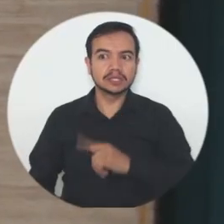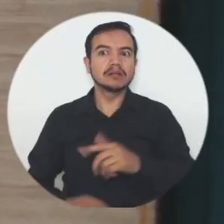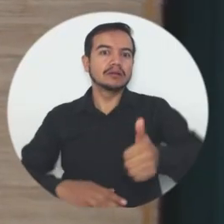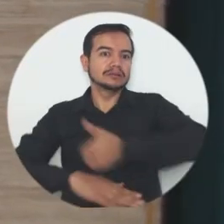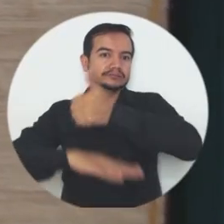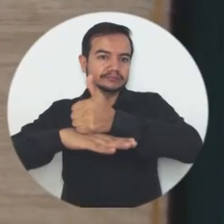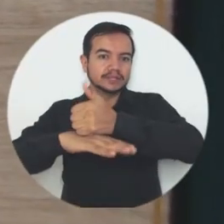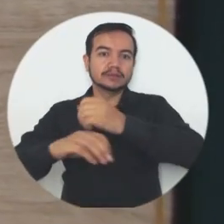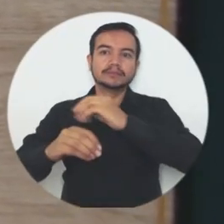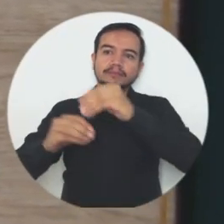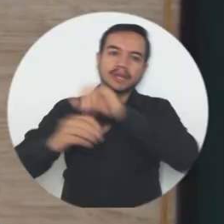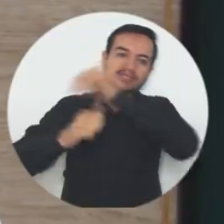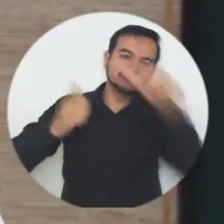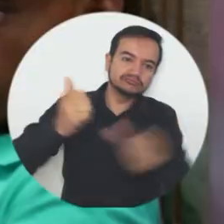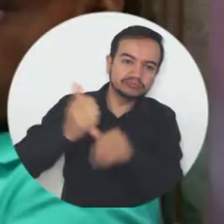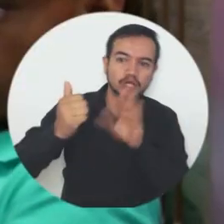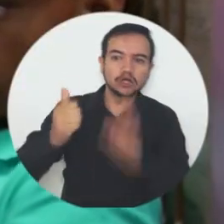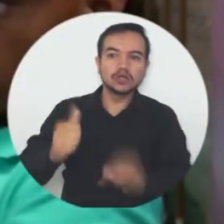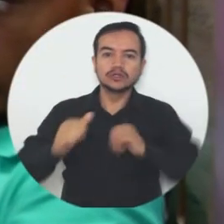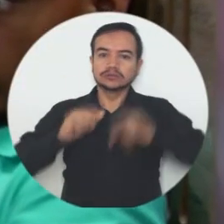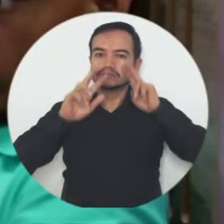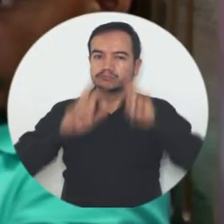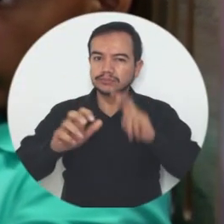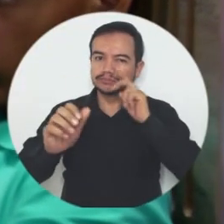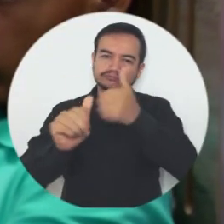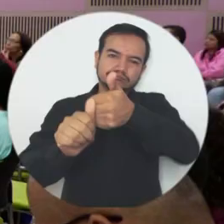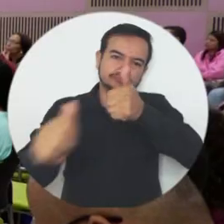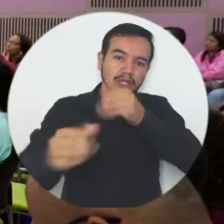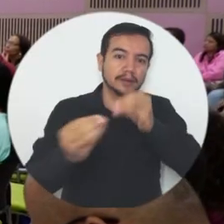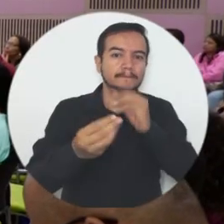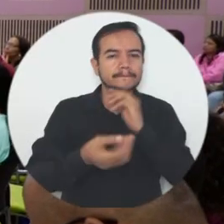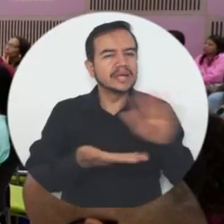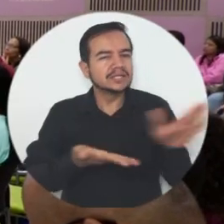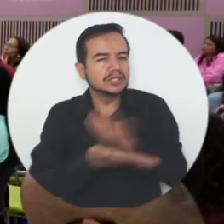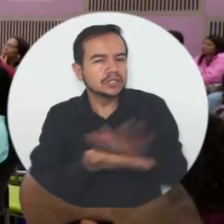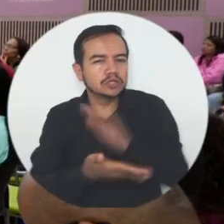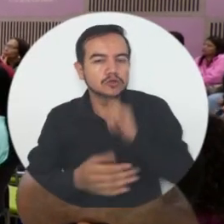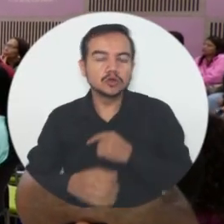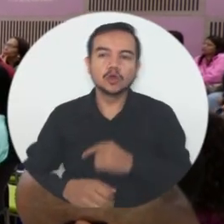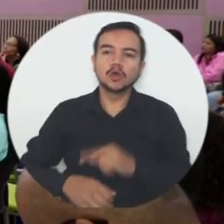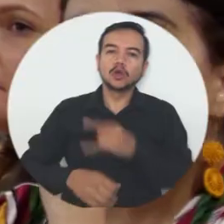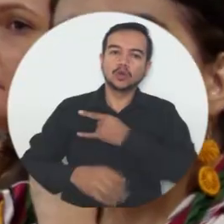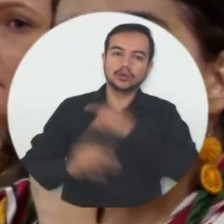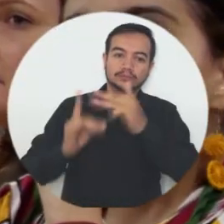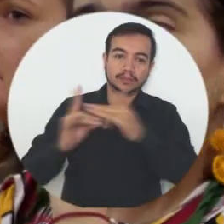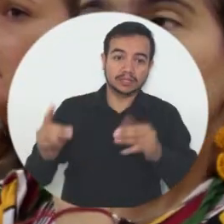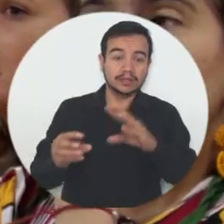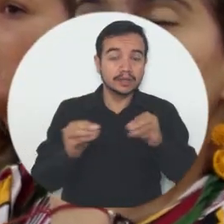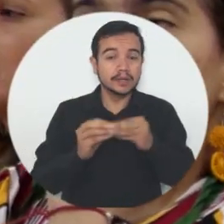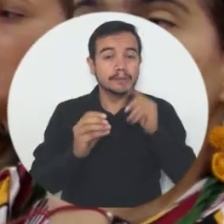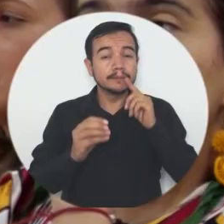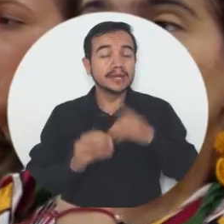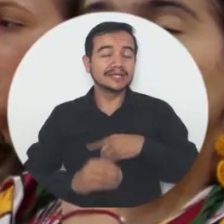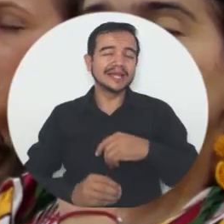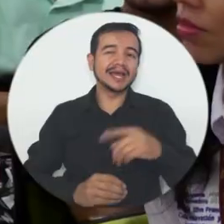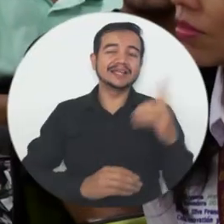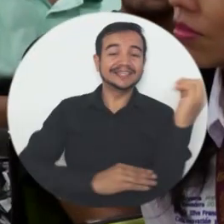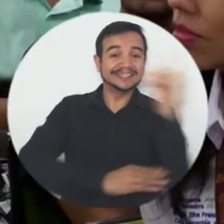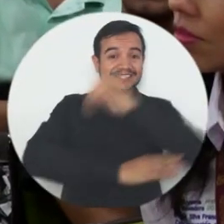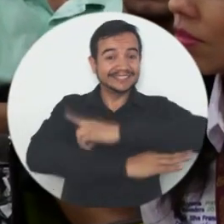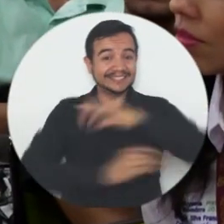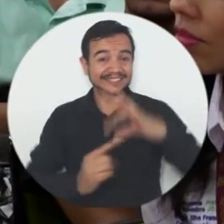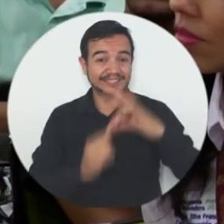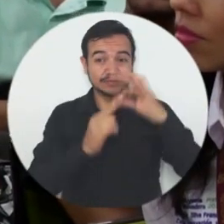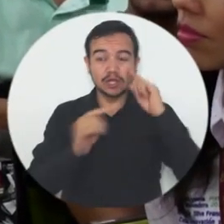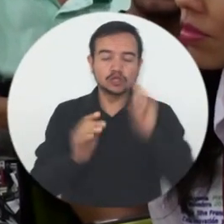liderada por la Rectoría, las Vicerrectorías de Investigación, de Extensión y Proyección Social, la Editorial Unimagdalena, la Feria Internacional del